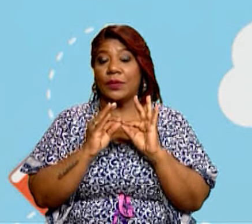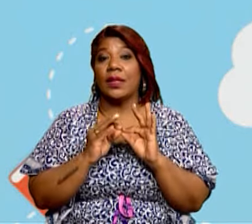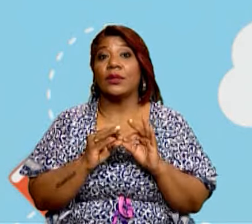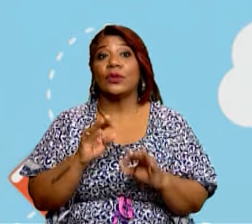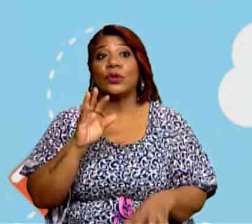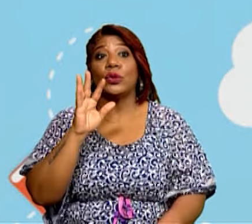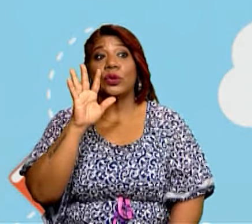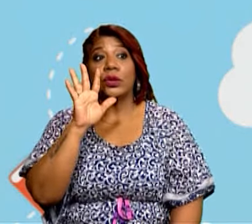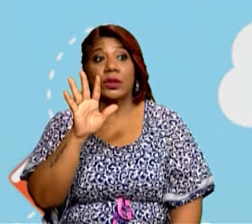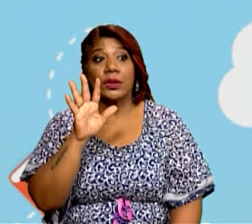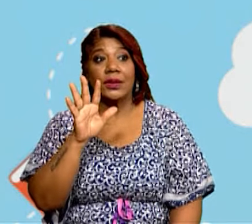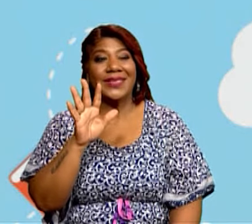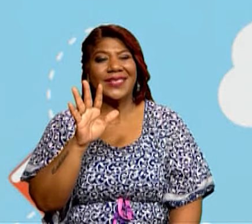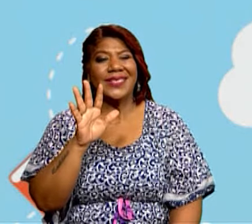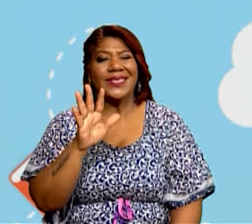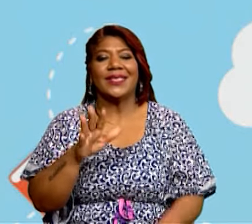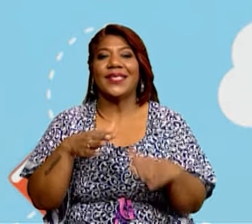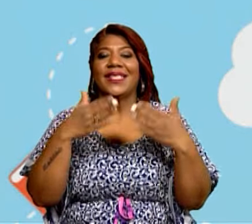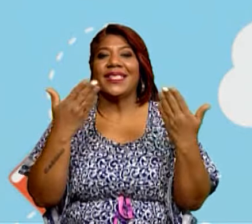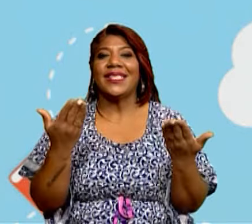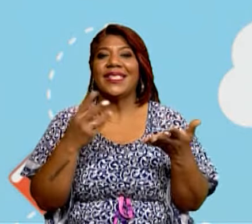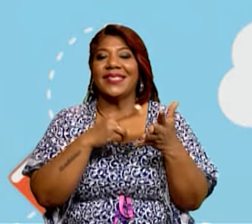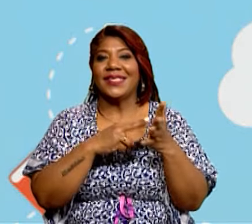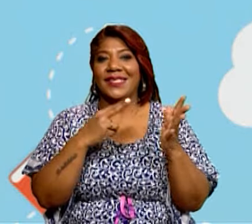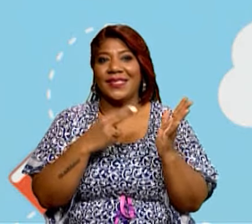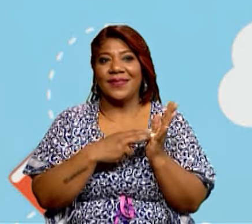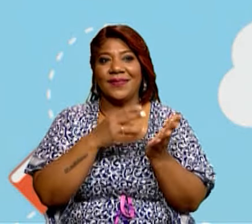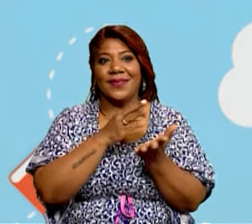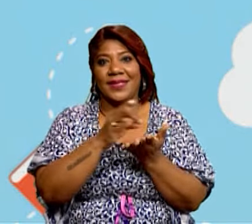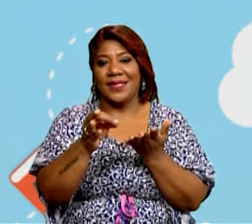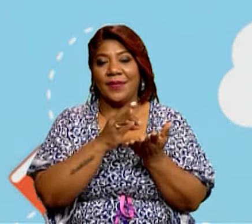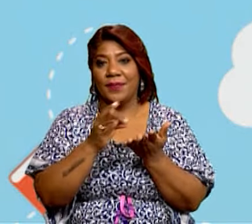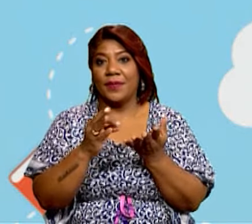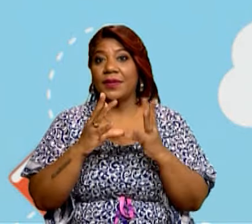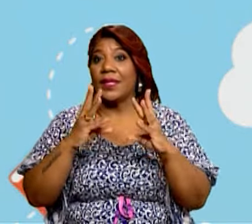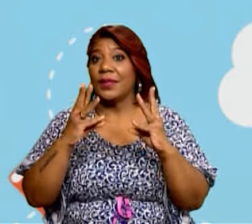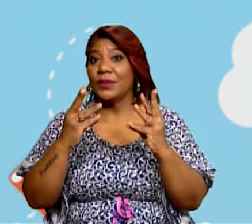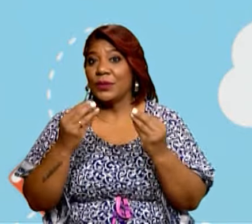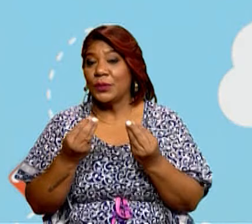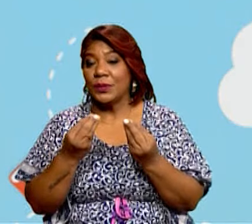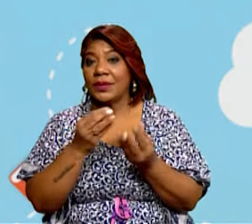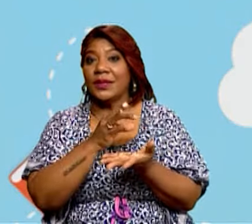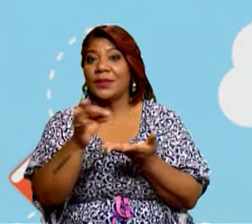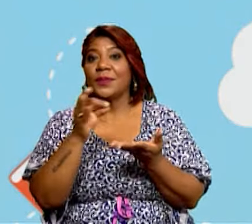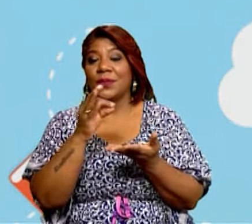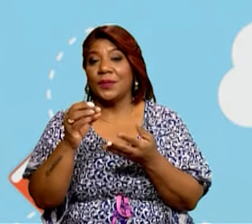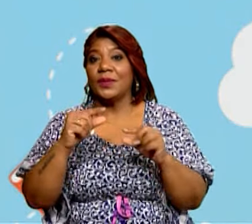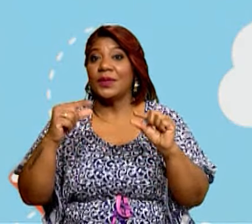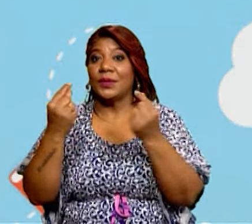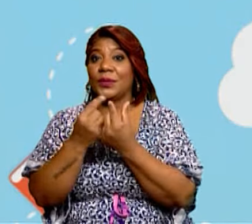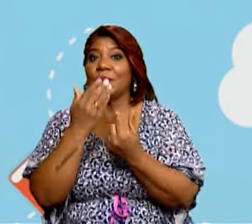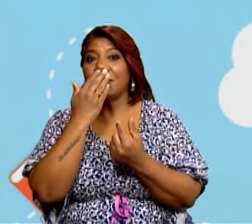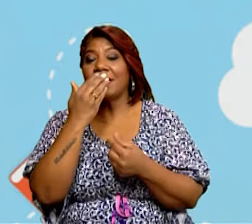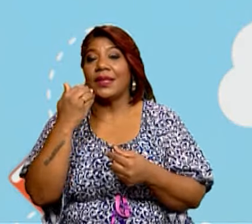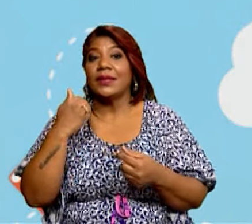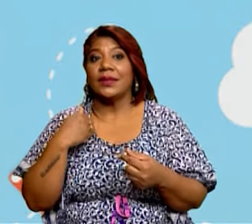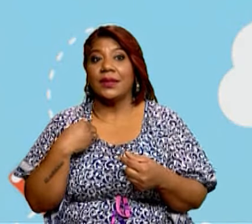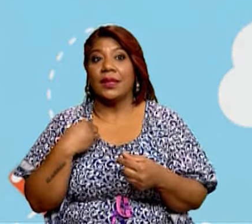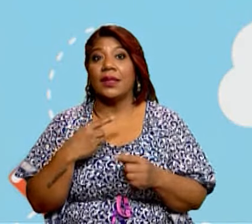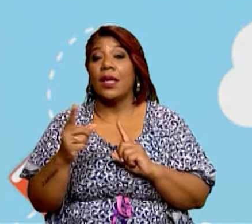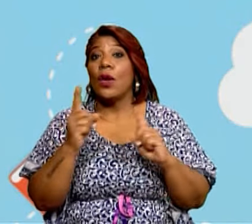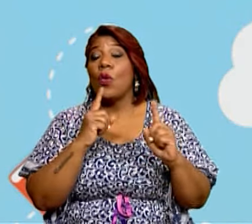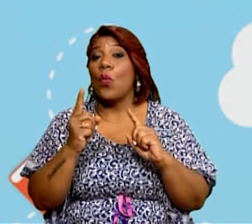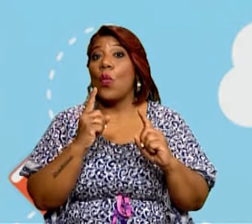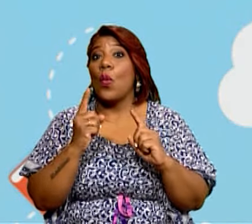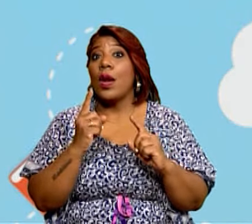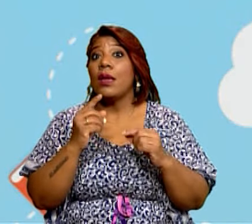una provincia, cuántas provincias y comarcas tiene la República de Panamá, cuál fue la última provincia que